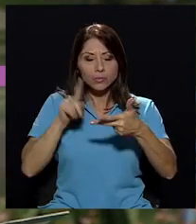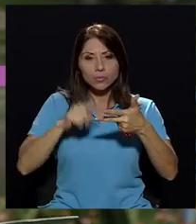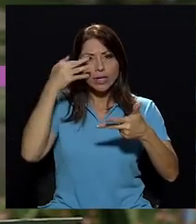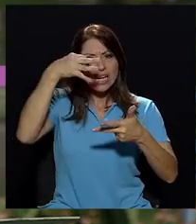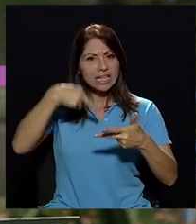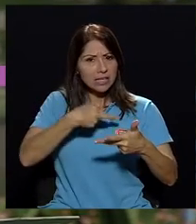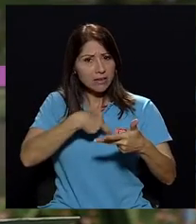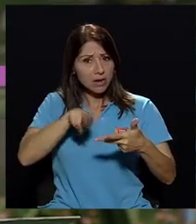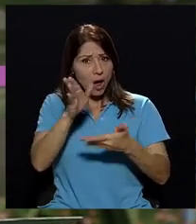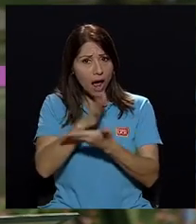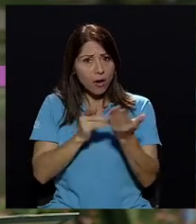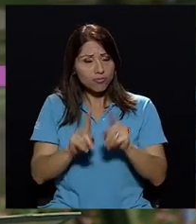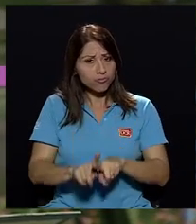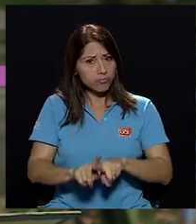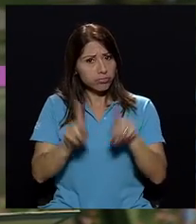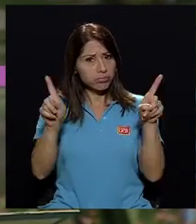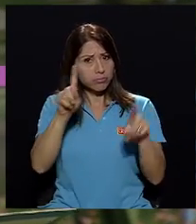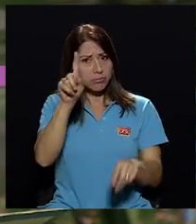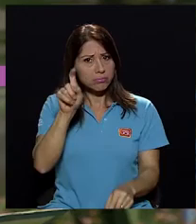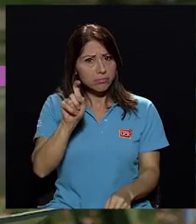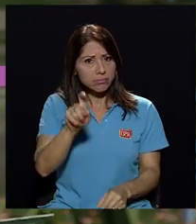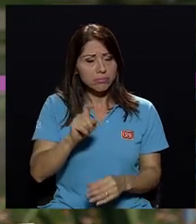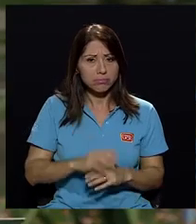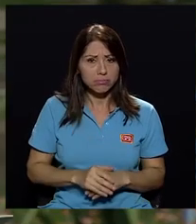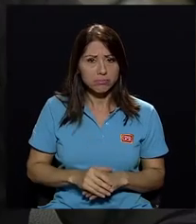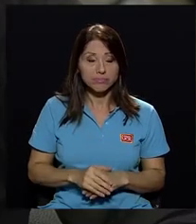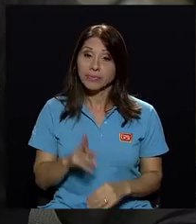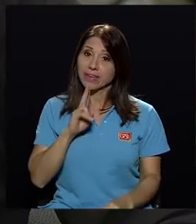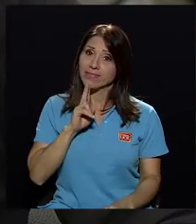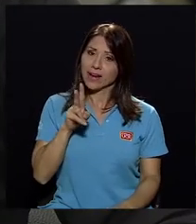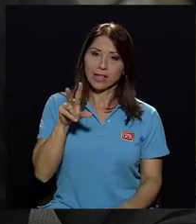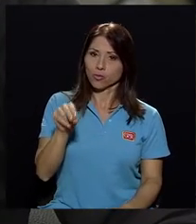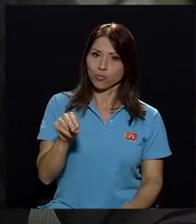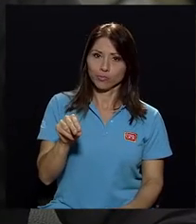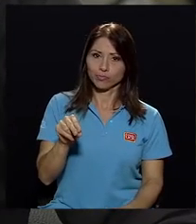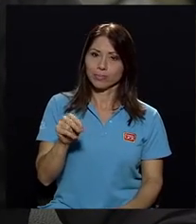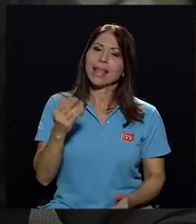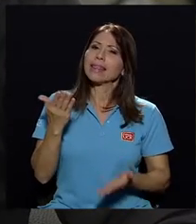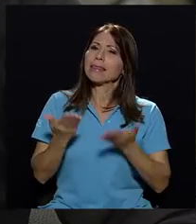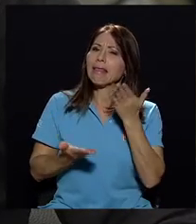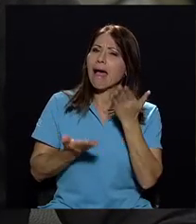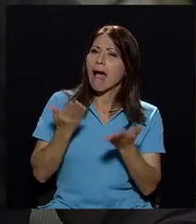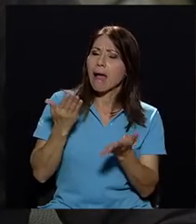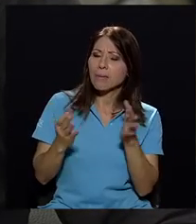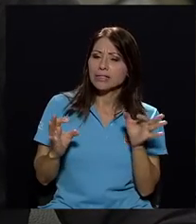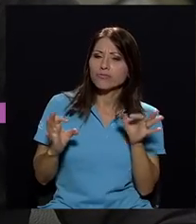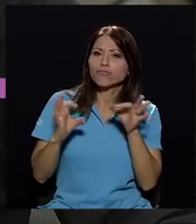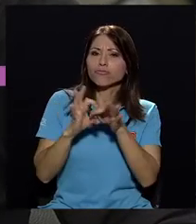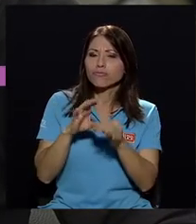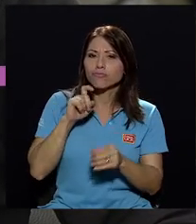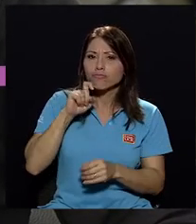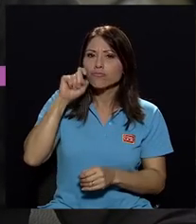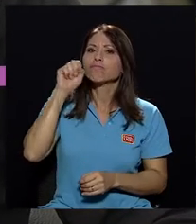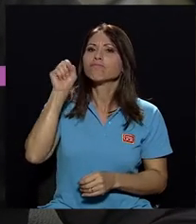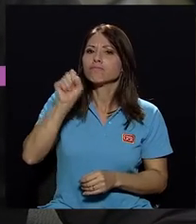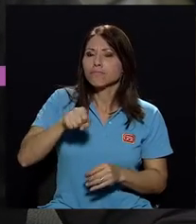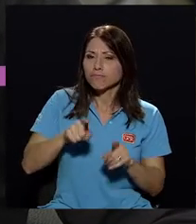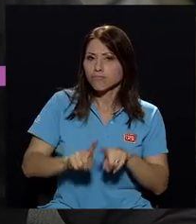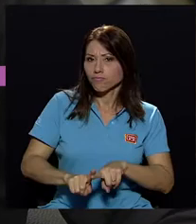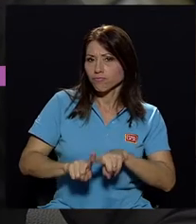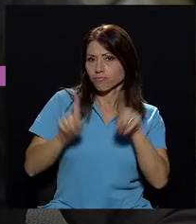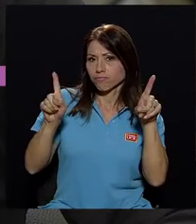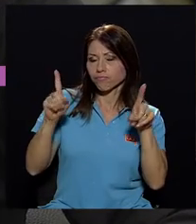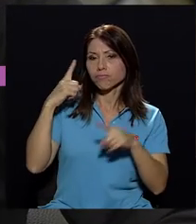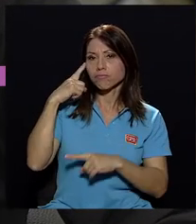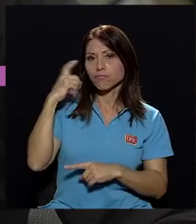las creencias religiosas? ¿Hay alguna diferencia? En realidad no. Tal vez en cuanto al sexo sí hay una diferencia,